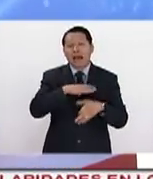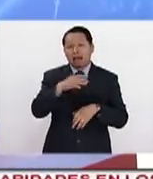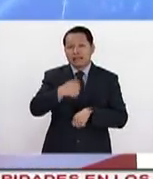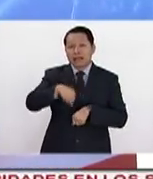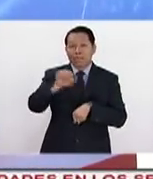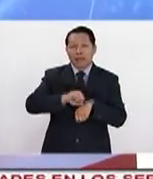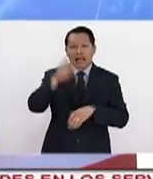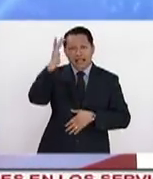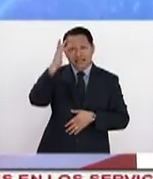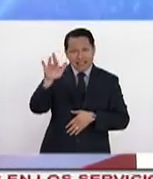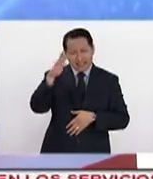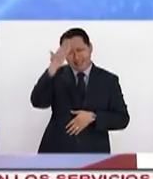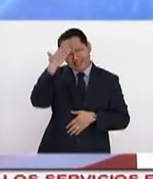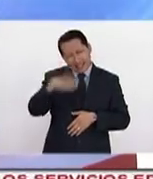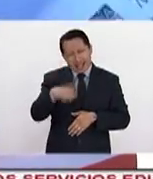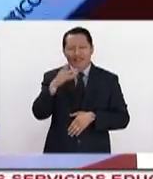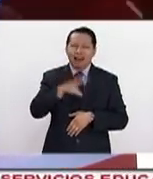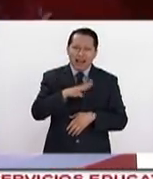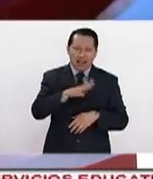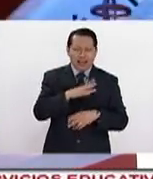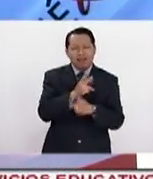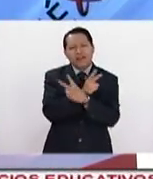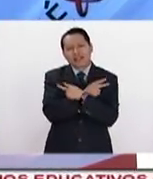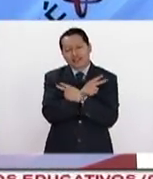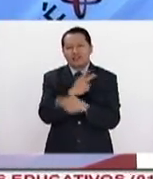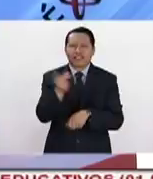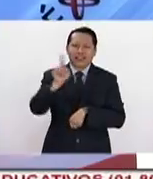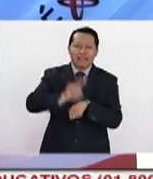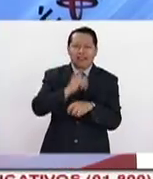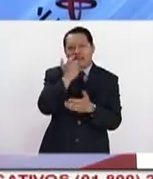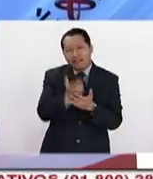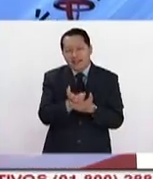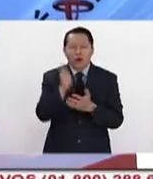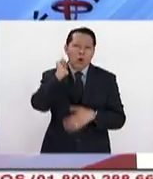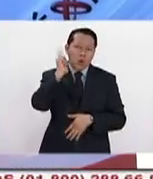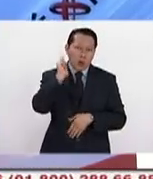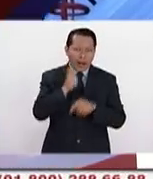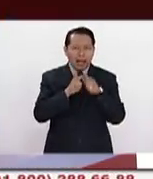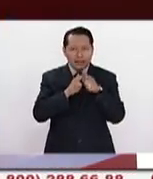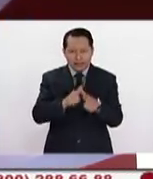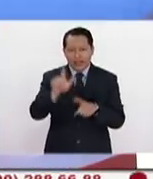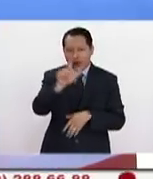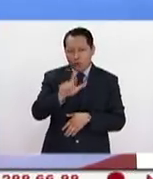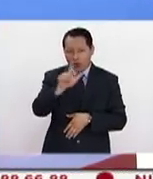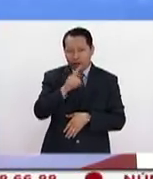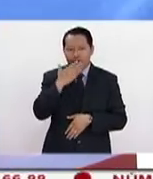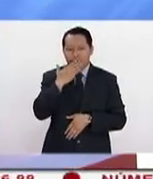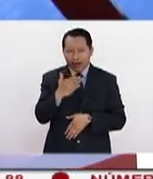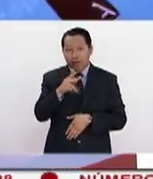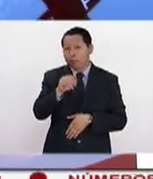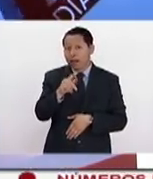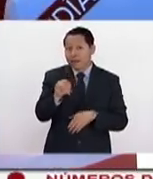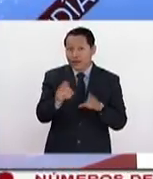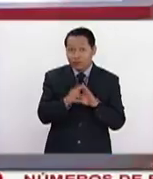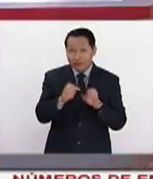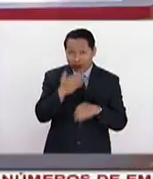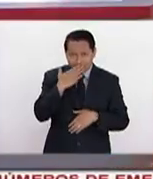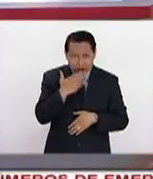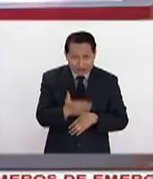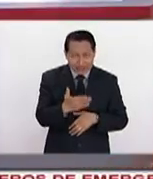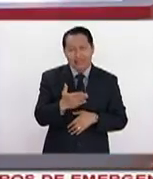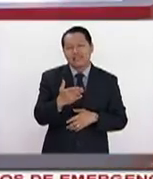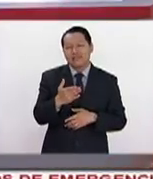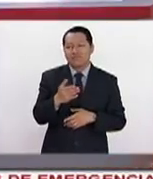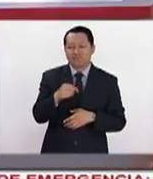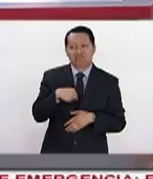ya muchos días de asueto, muchas vacaciones, así que espero lo sigan disfrutando este lunes, ¿no, Pati? ¿Cómo te fue? Contento, ¿no? Pues sí,